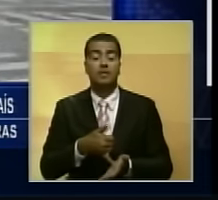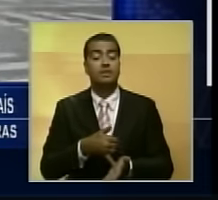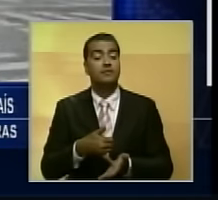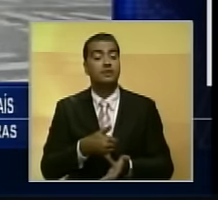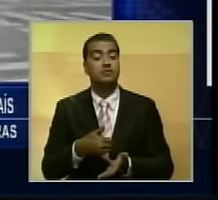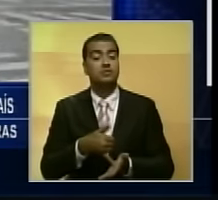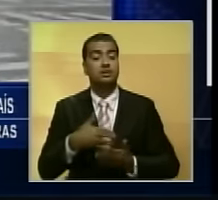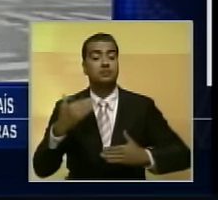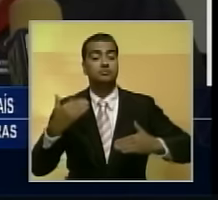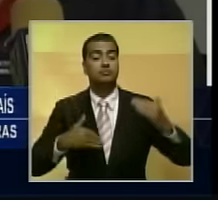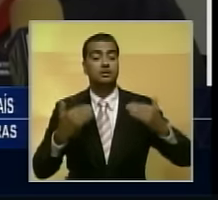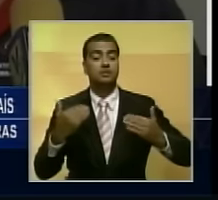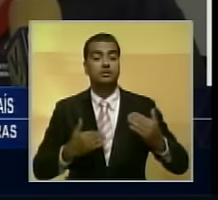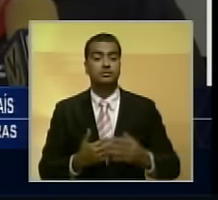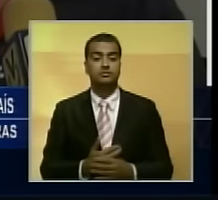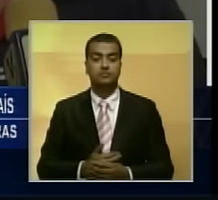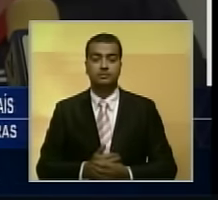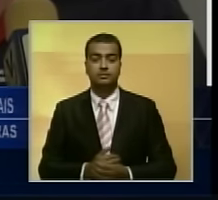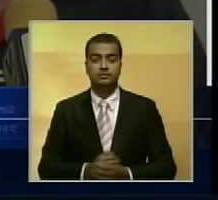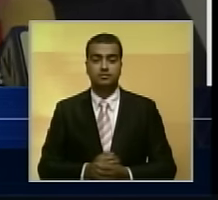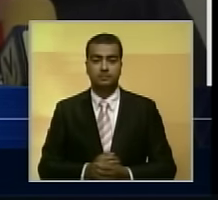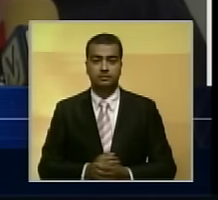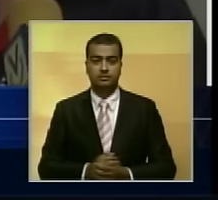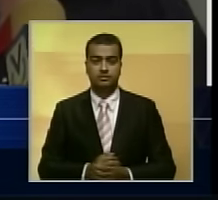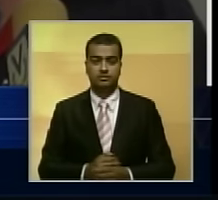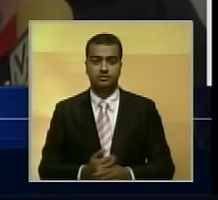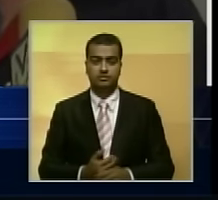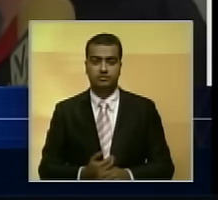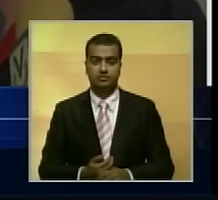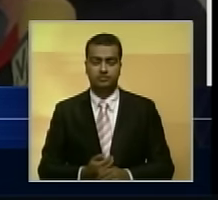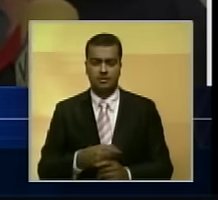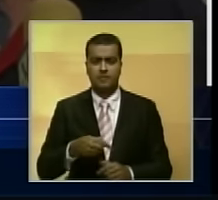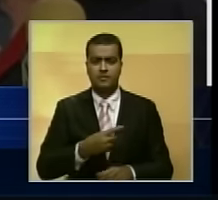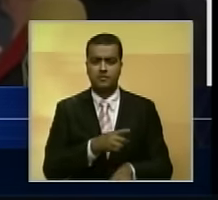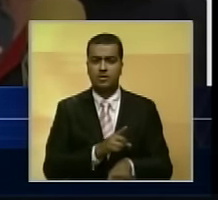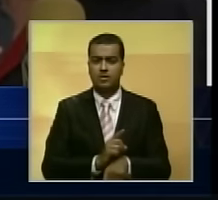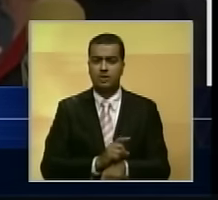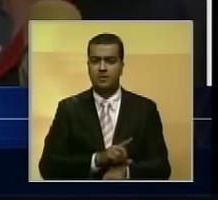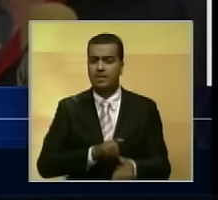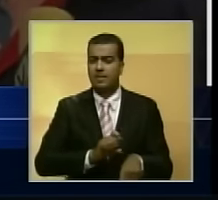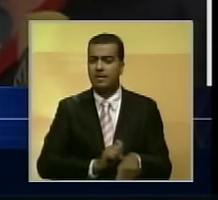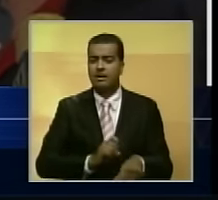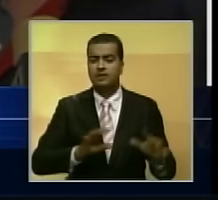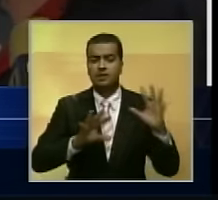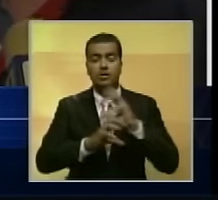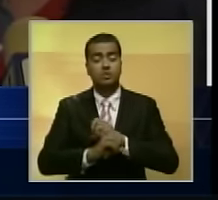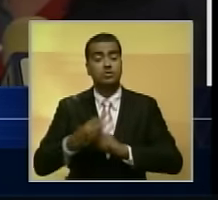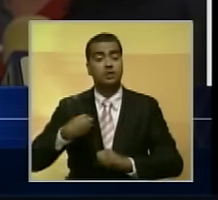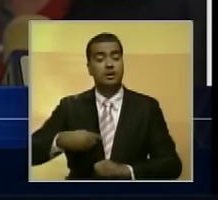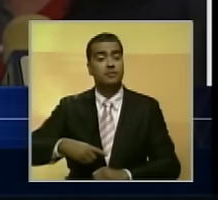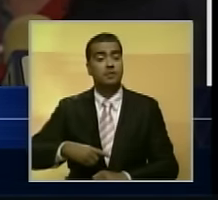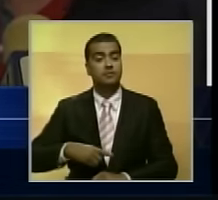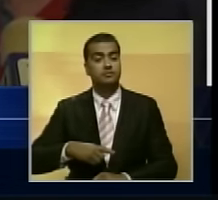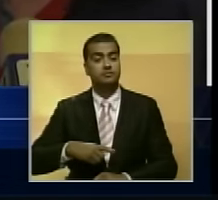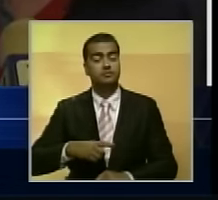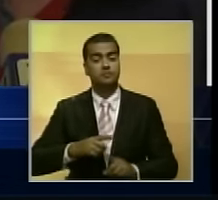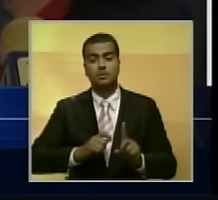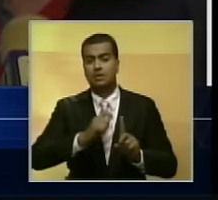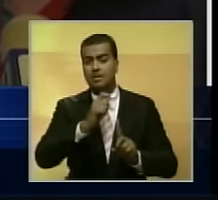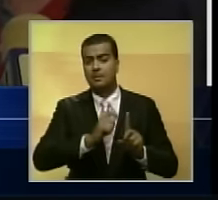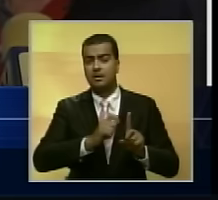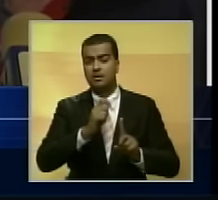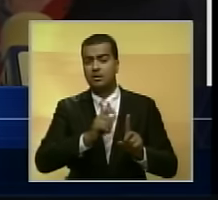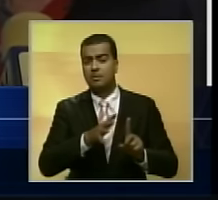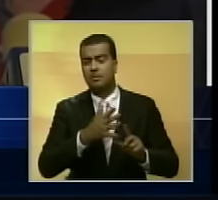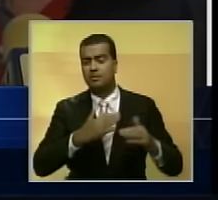la inestabilidad. Para las próximas horas, para esta tarde y noche, tenemos una atmósfera